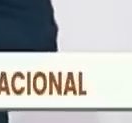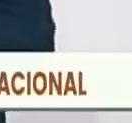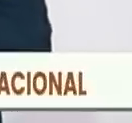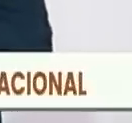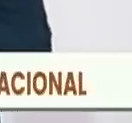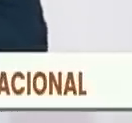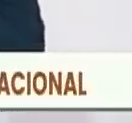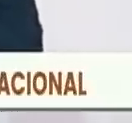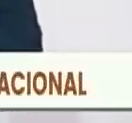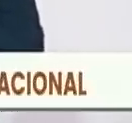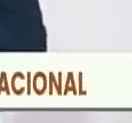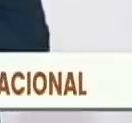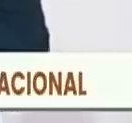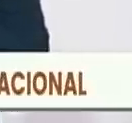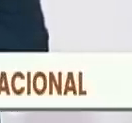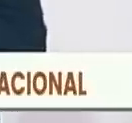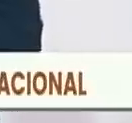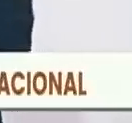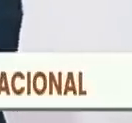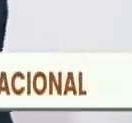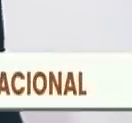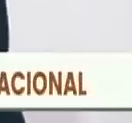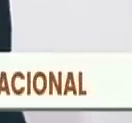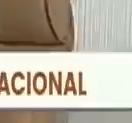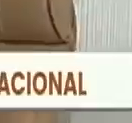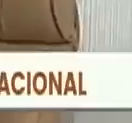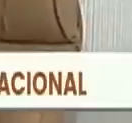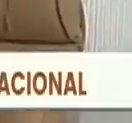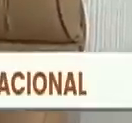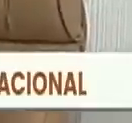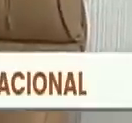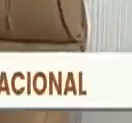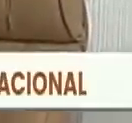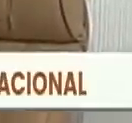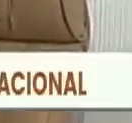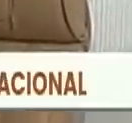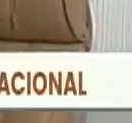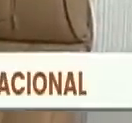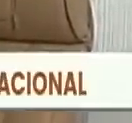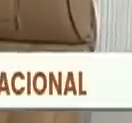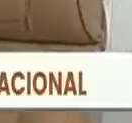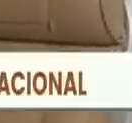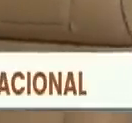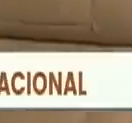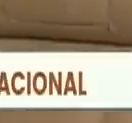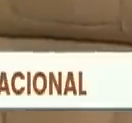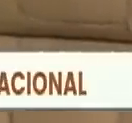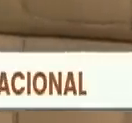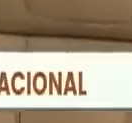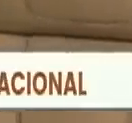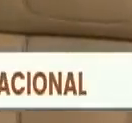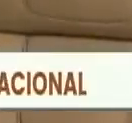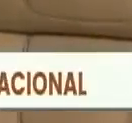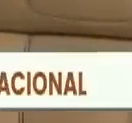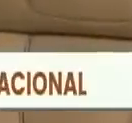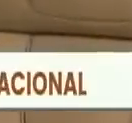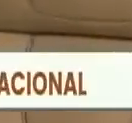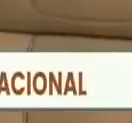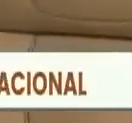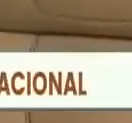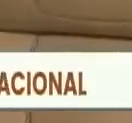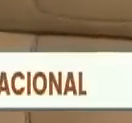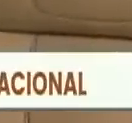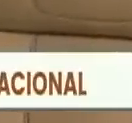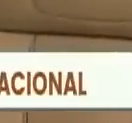Devuélvanos el oro ilegalmente retenido en Inglaterra por valor de 2.000 millones, de más de 2.000 millones de dólares. Devuélvanlo. Son nuestros, no